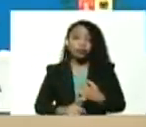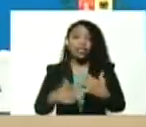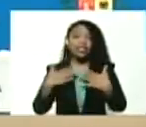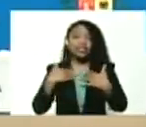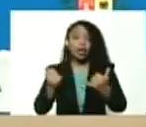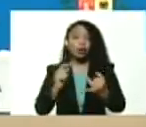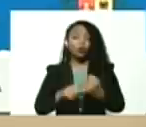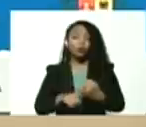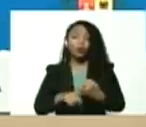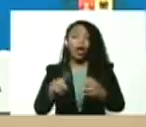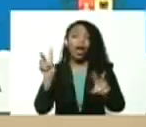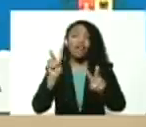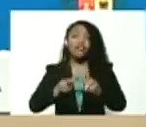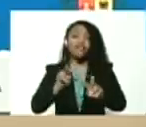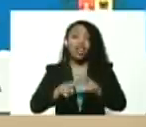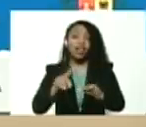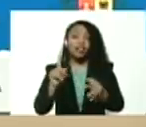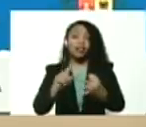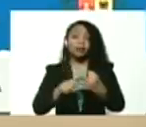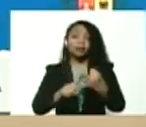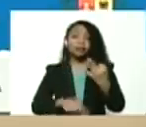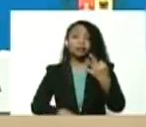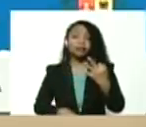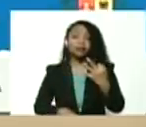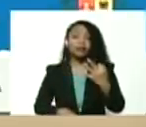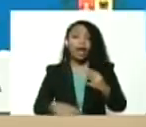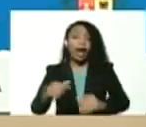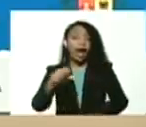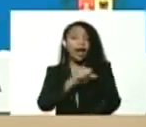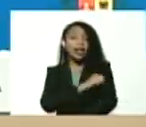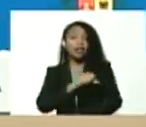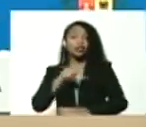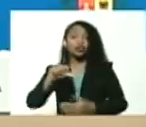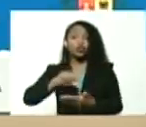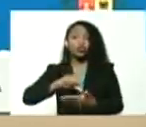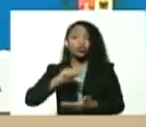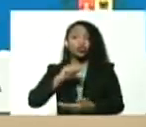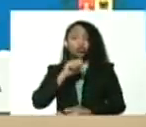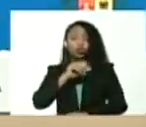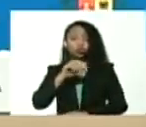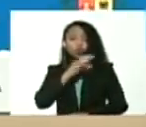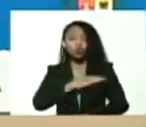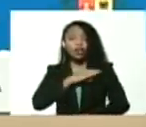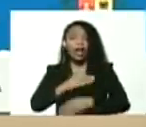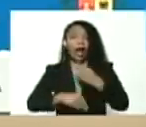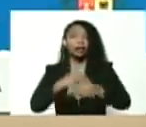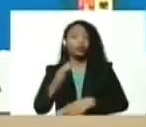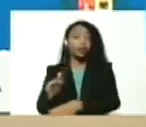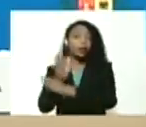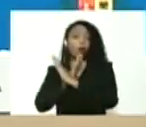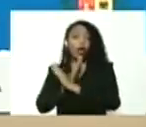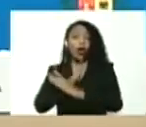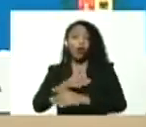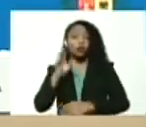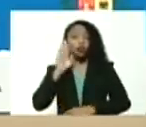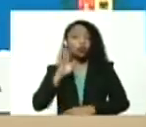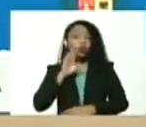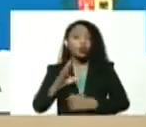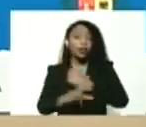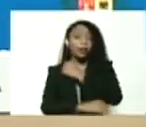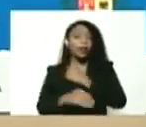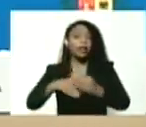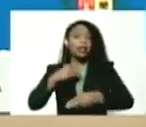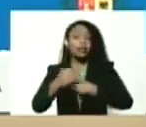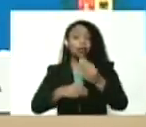salud, en vivienda, las heridas sociales que ha creado este bloqueo criminal y que llevó a la